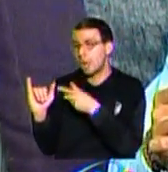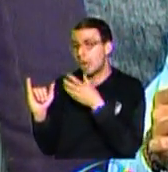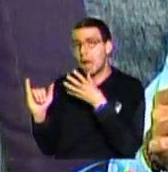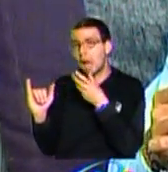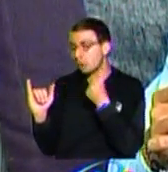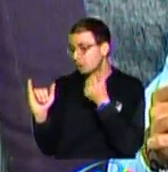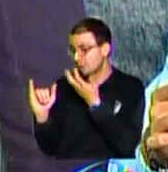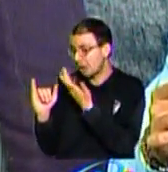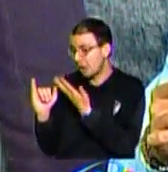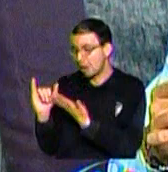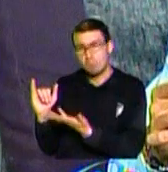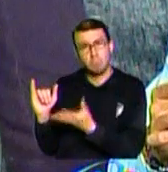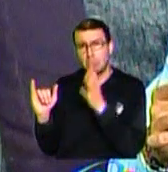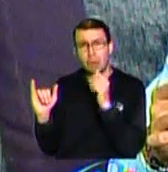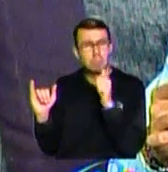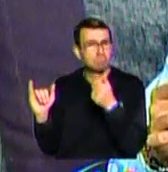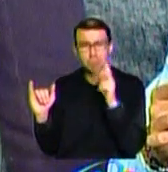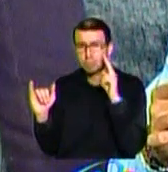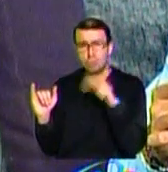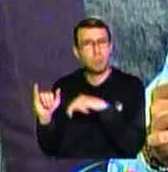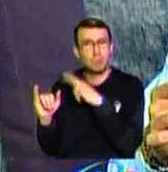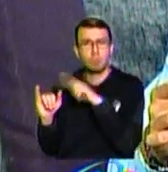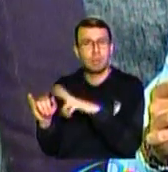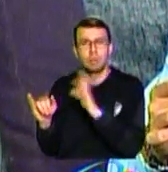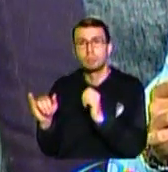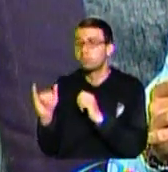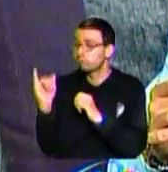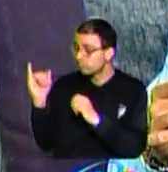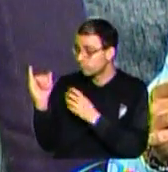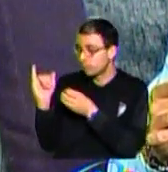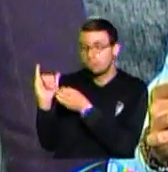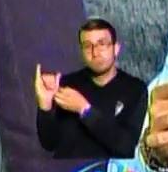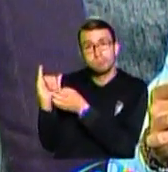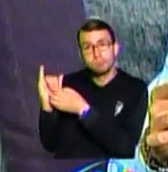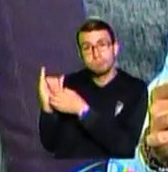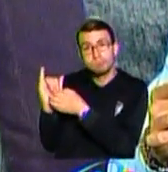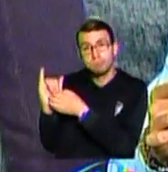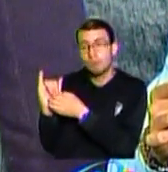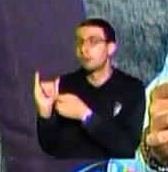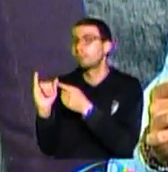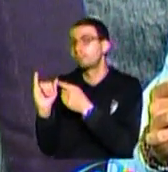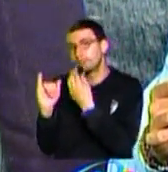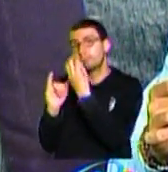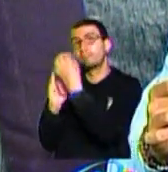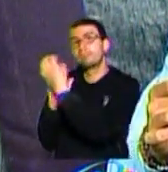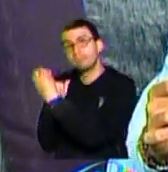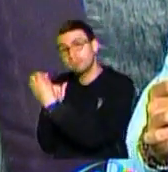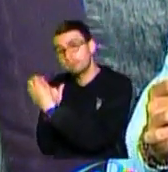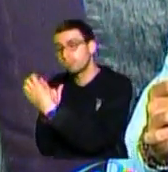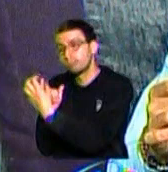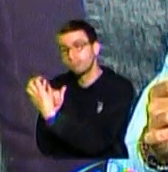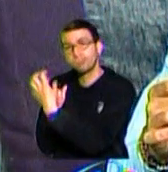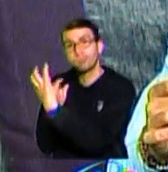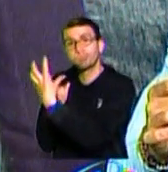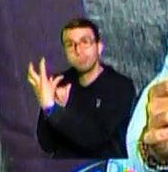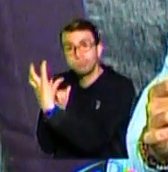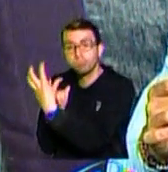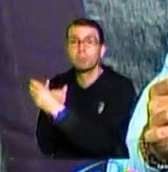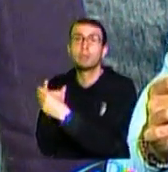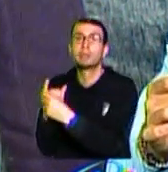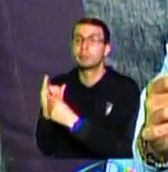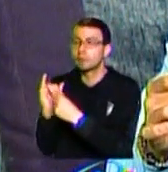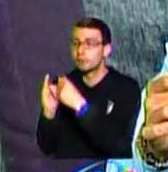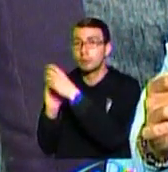masas visuales. Diagnóstico, tumor quístico de ovario derecho y el otro diagnóstico